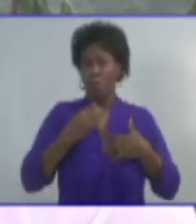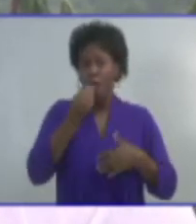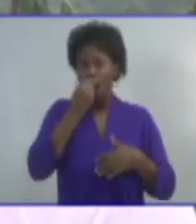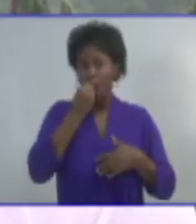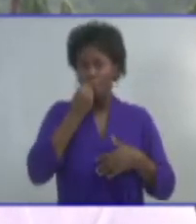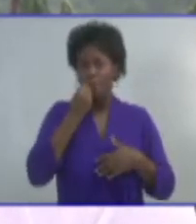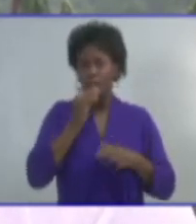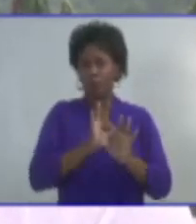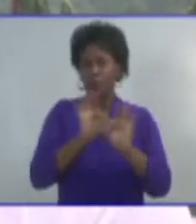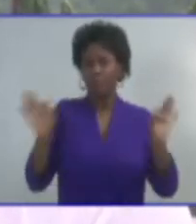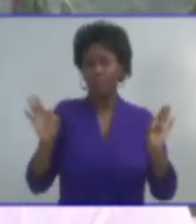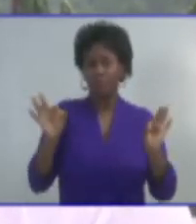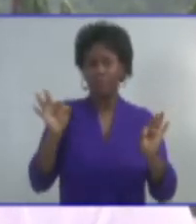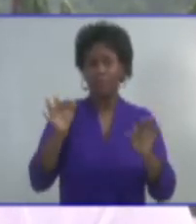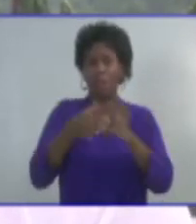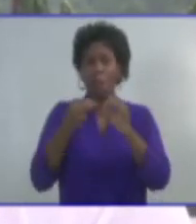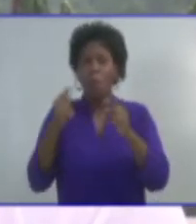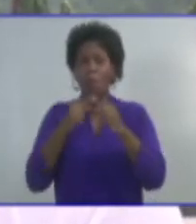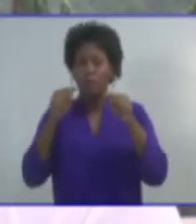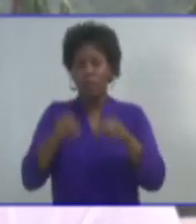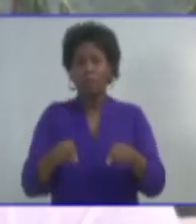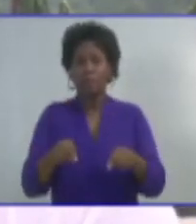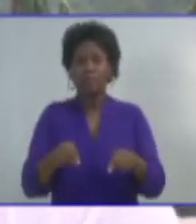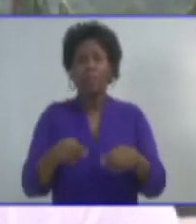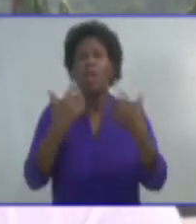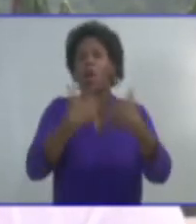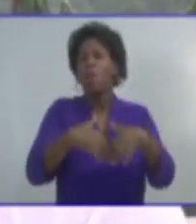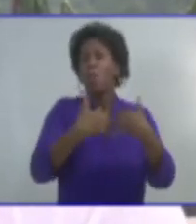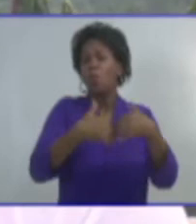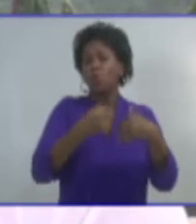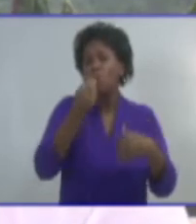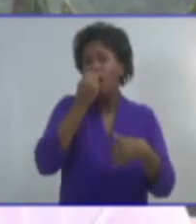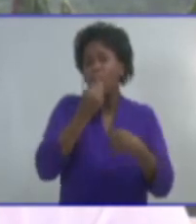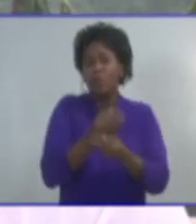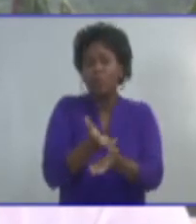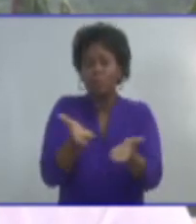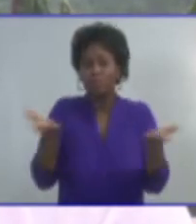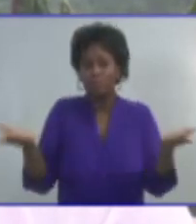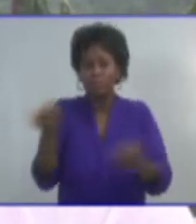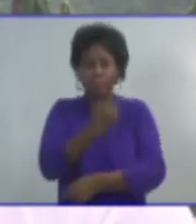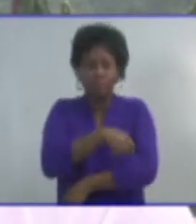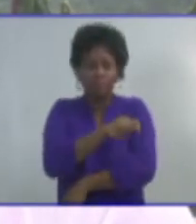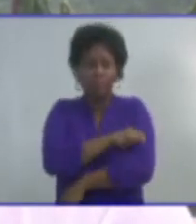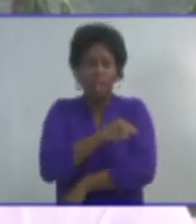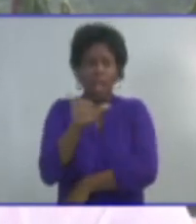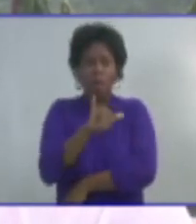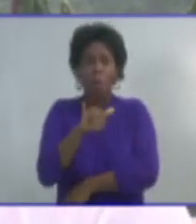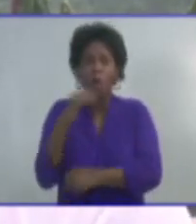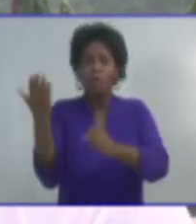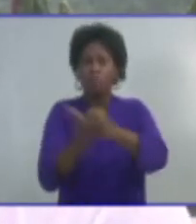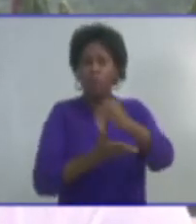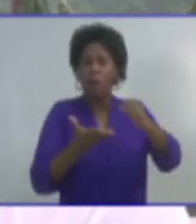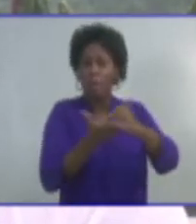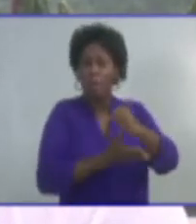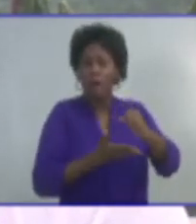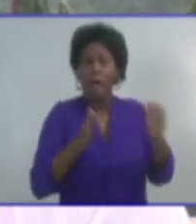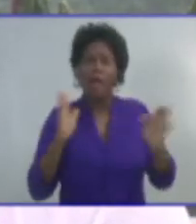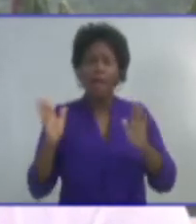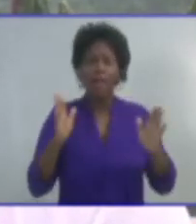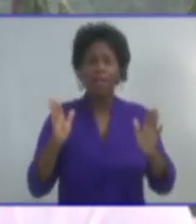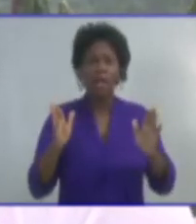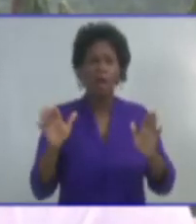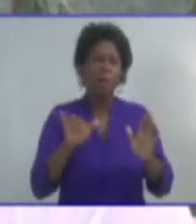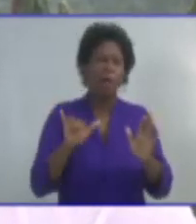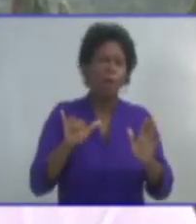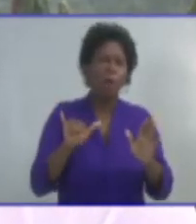alimentaria como parte de la producción de alimentos para el pueblo y la zafra cafetalera, que hoy nos encontramos inmersos, una zafra que